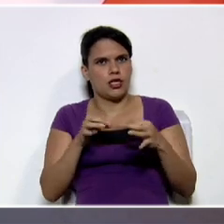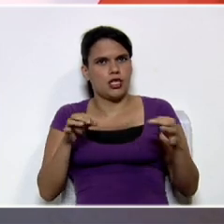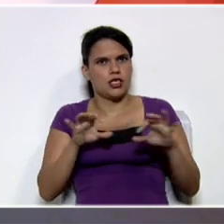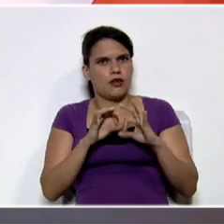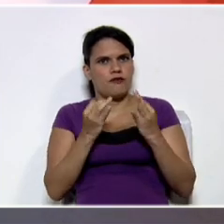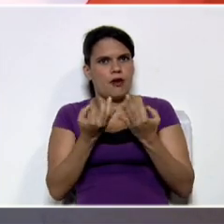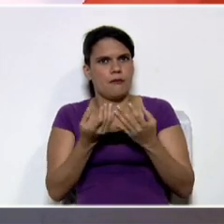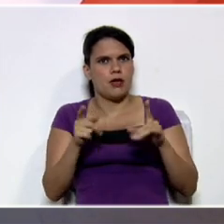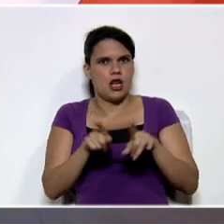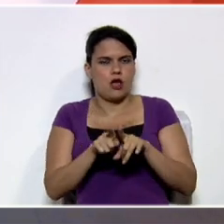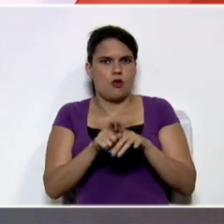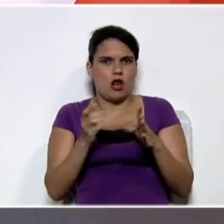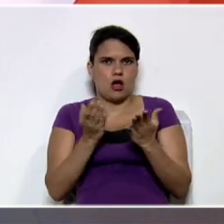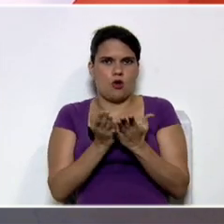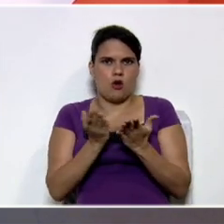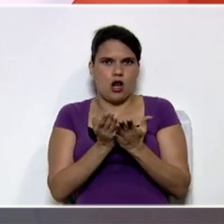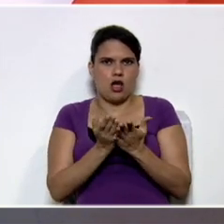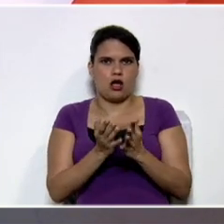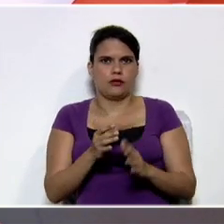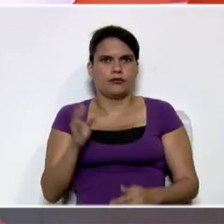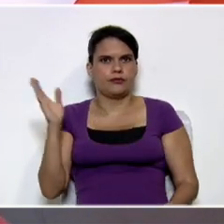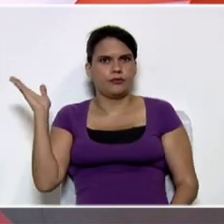familia una